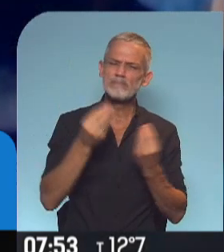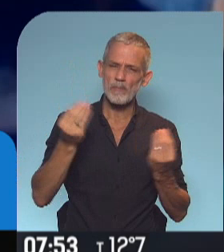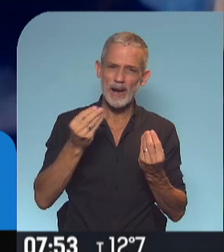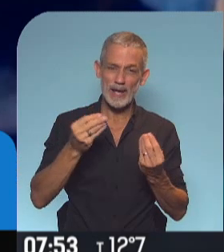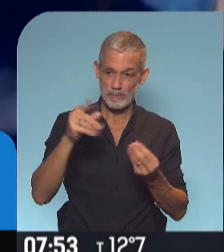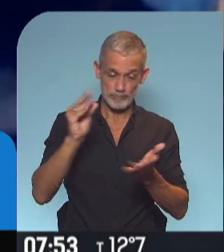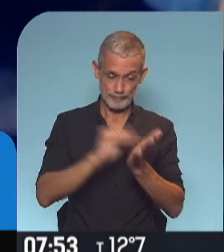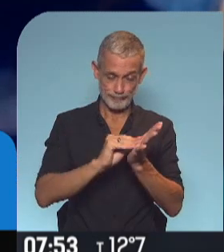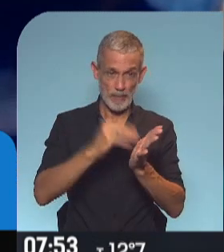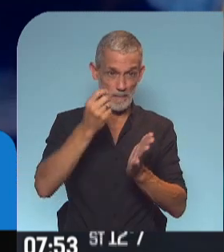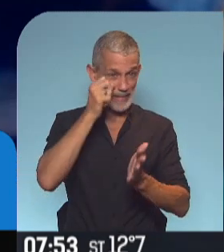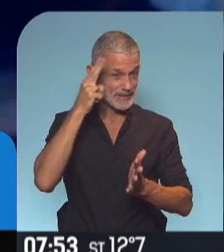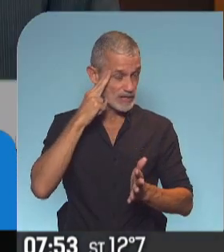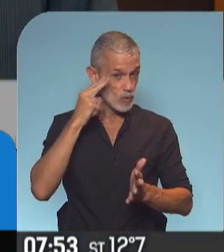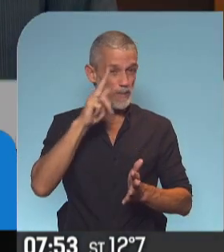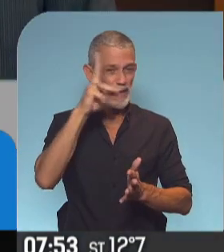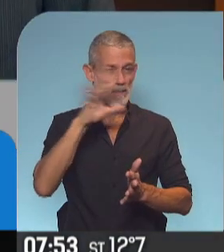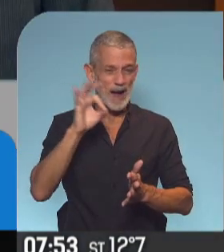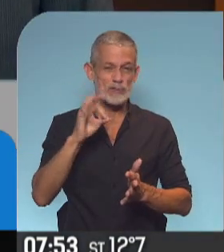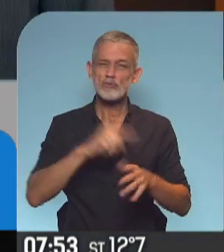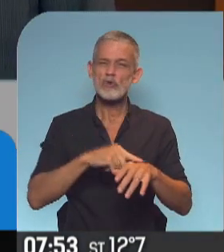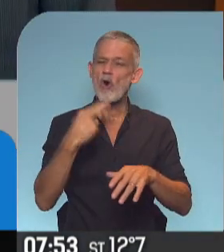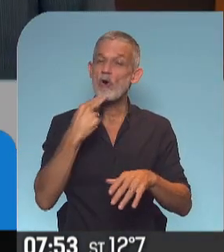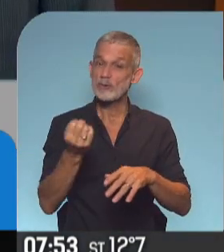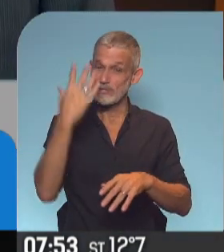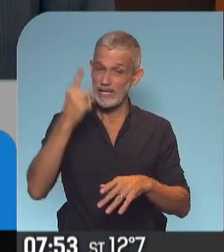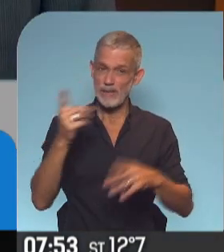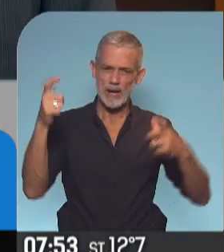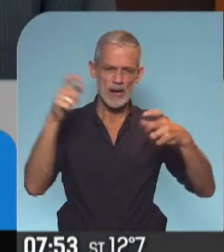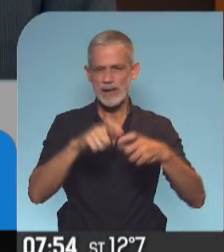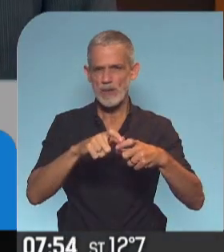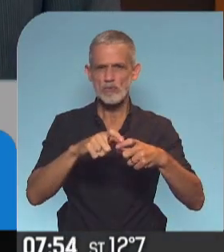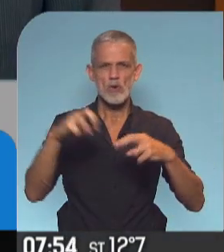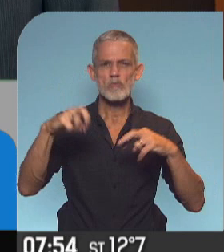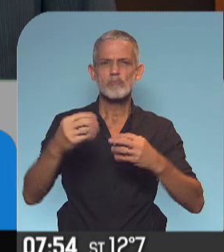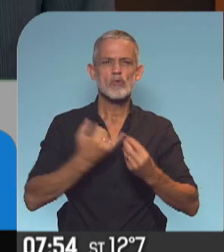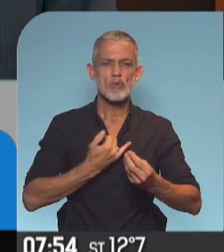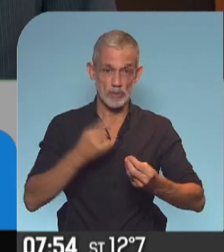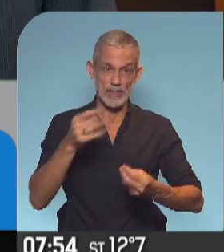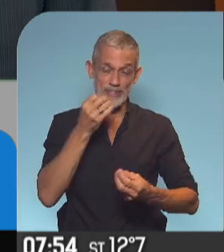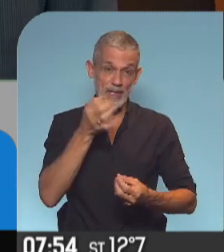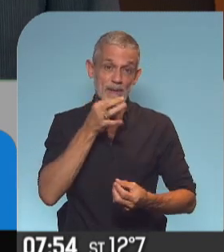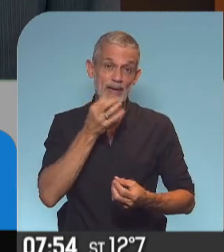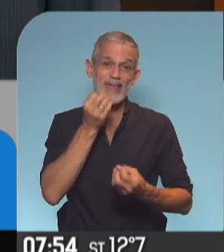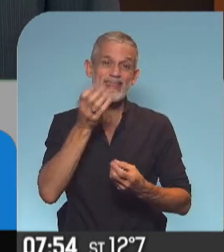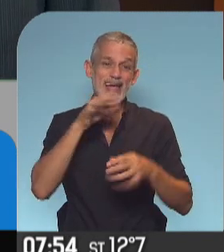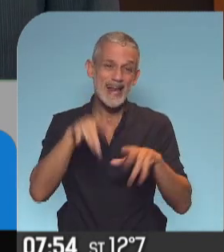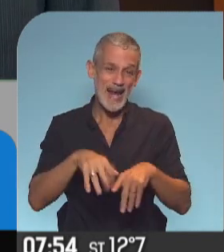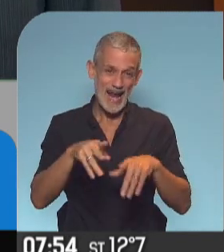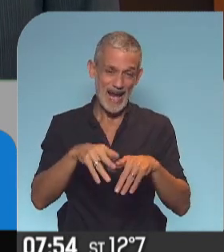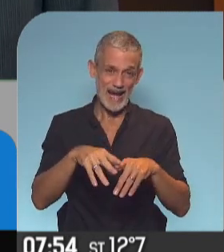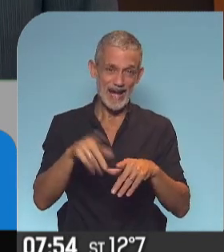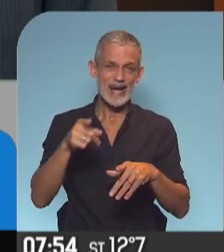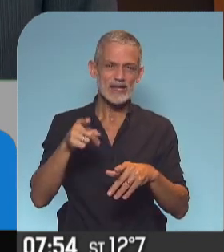29 de marzo próximo a las 11 de la mañana a una audiencia en la que tiene que declarar en el